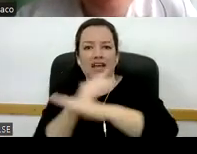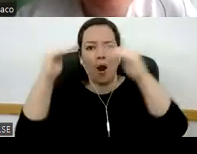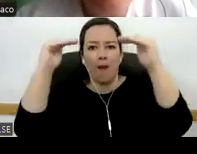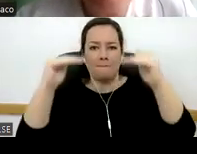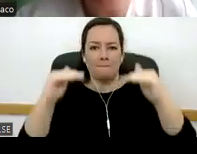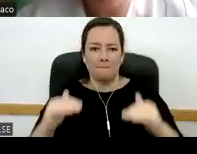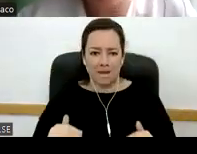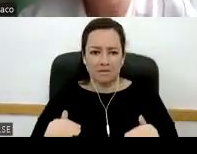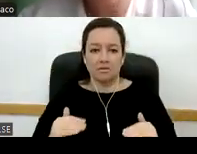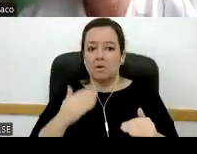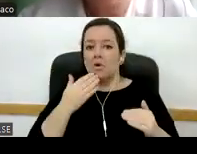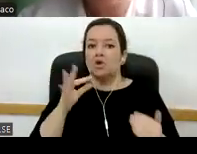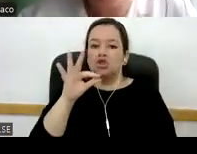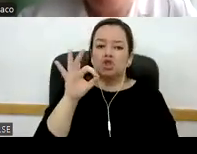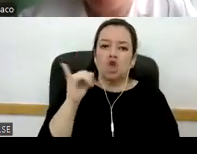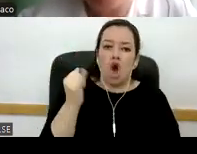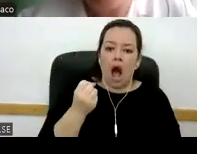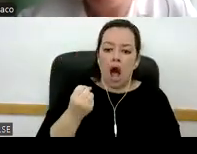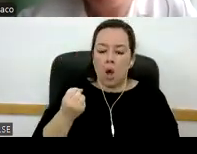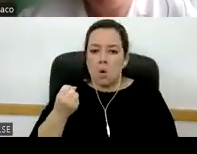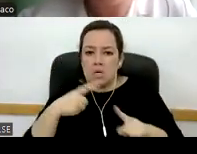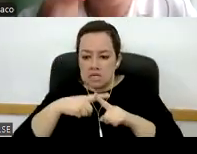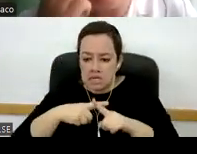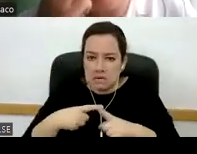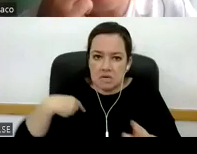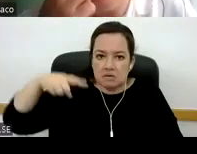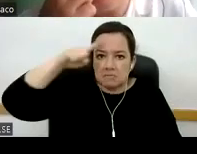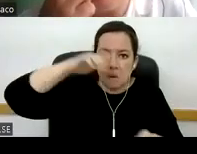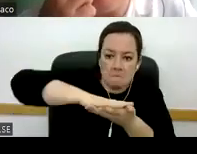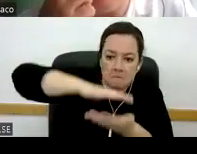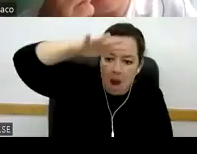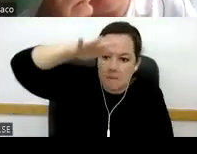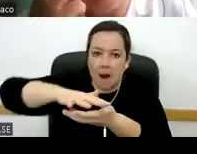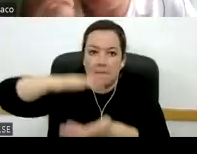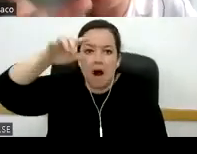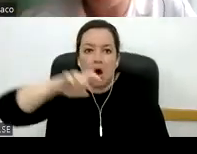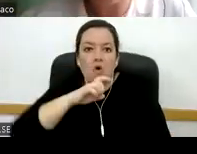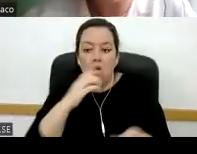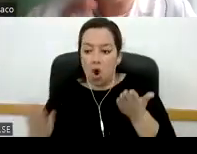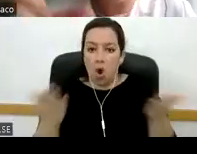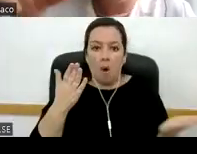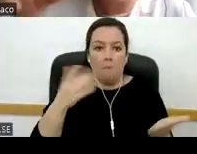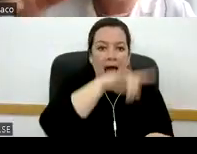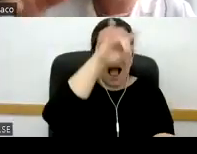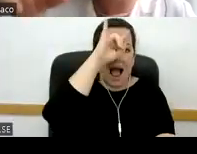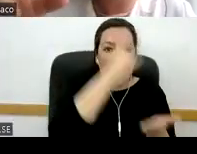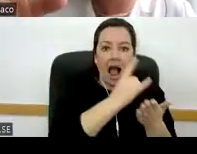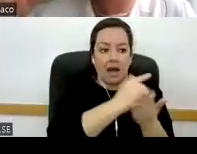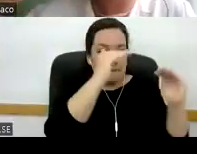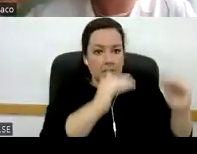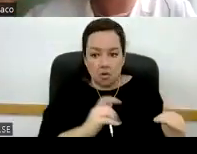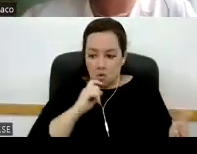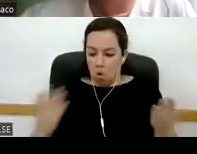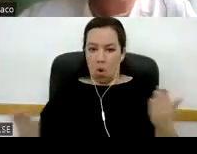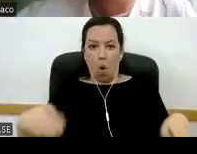¿Cuánta soja sería suficiente? Porque claro, nunca llegamos a saber qué cantidad es la necesaria para compensar, o sea,